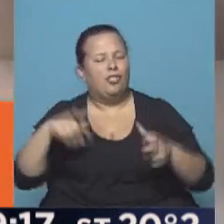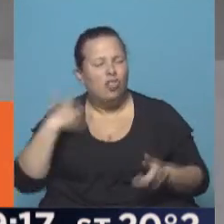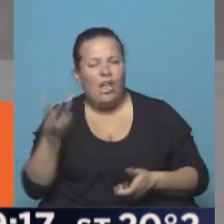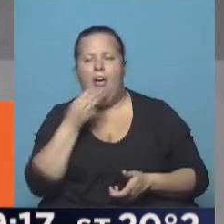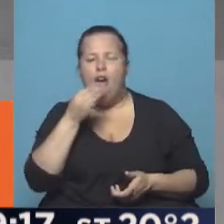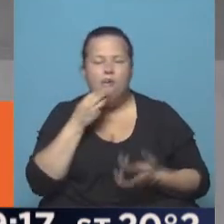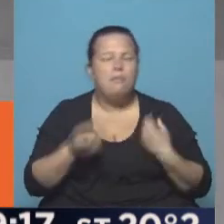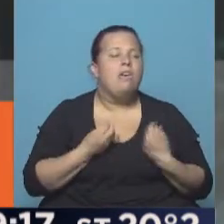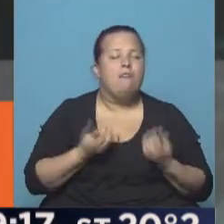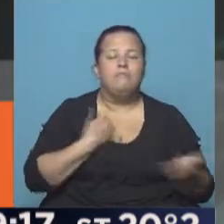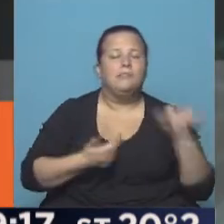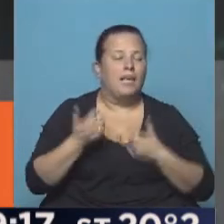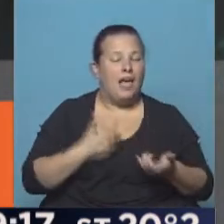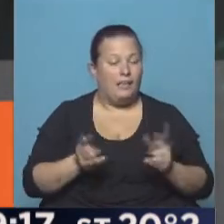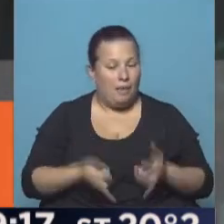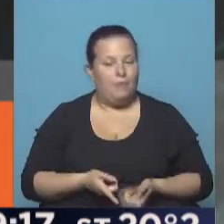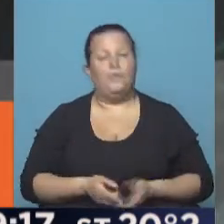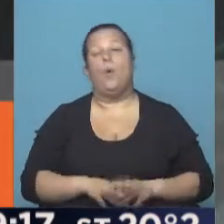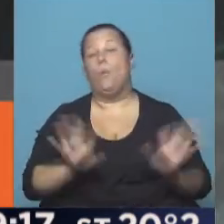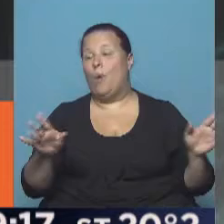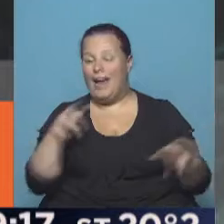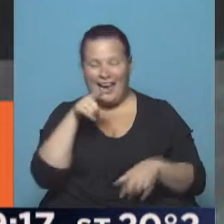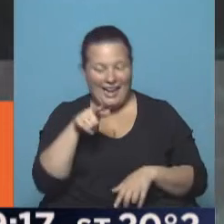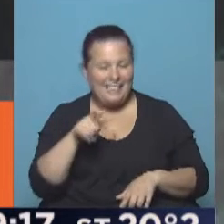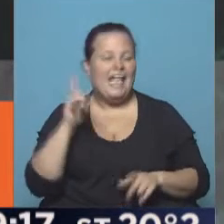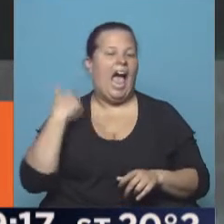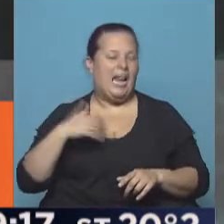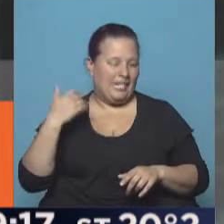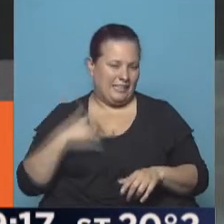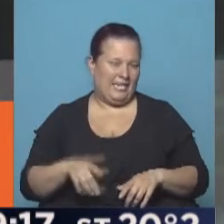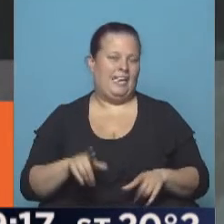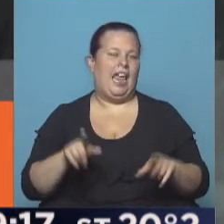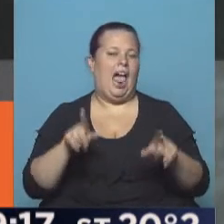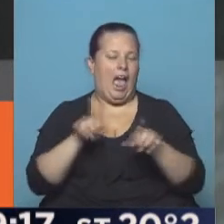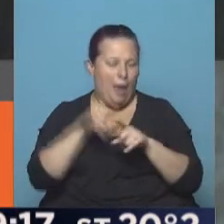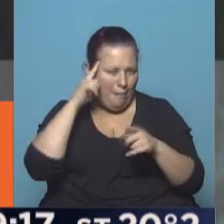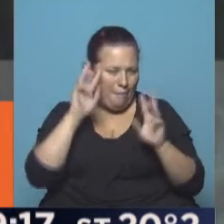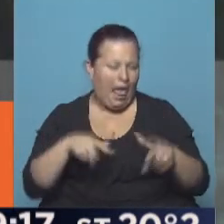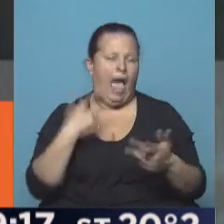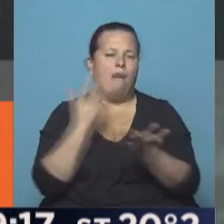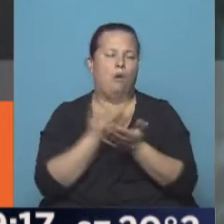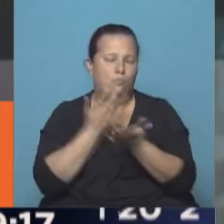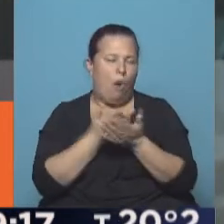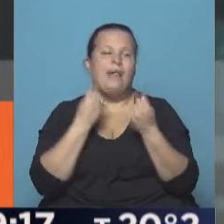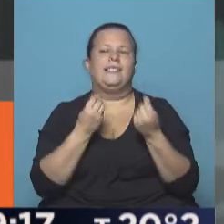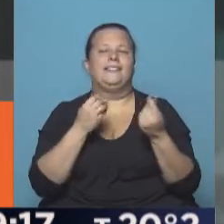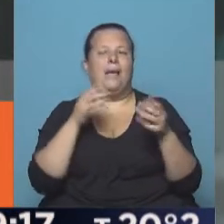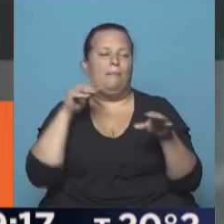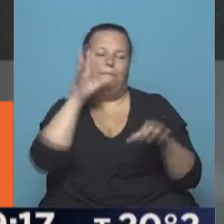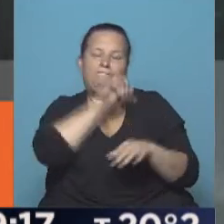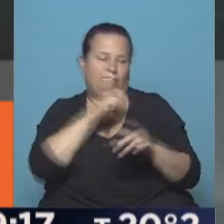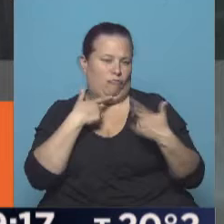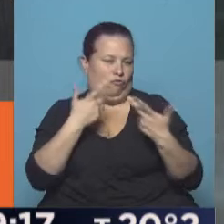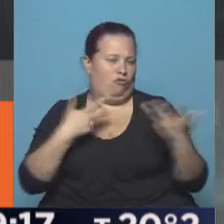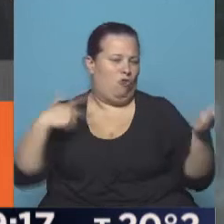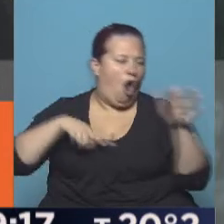alimentos a ver qué nos puede decir de todo esto también bueno en ese sentido la argentina ha tenido algunas iniciativas que son más bien de carácter reservado yo